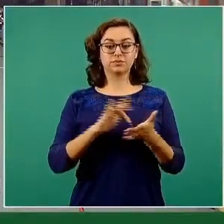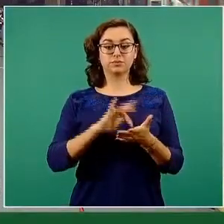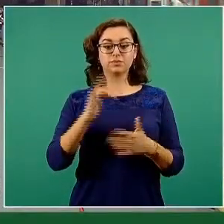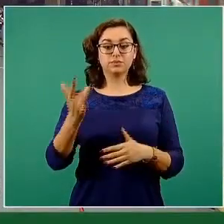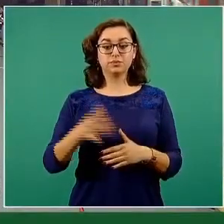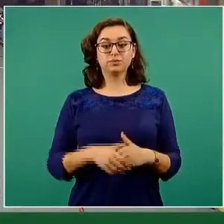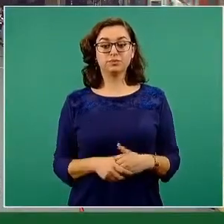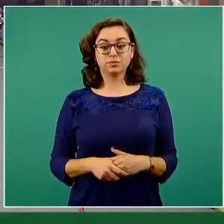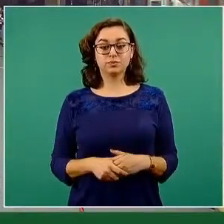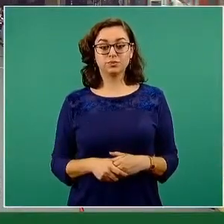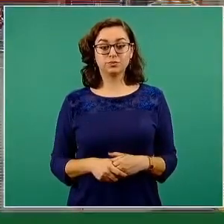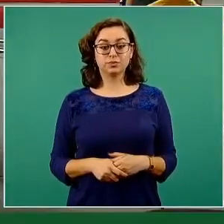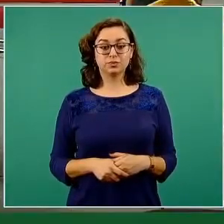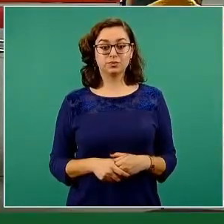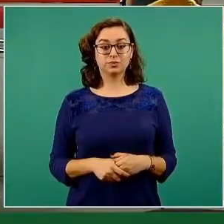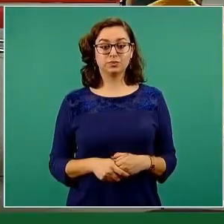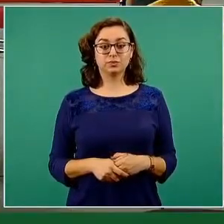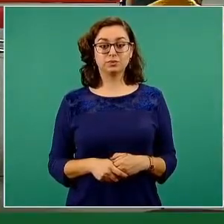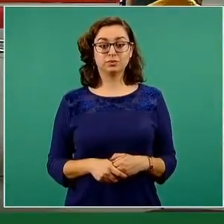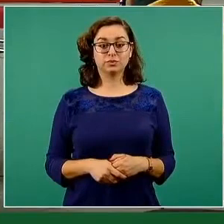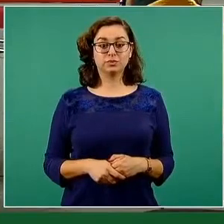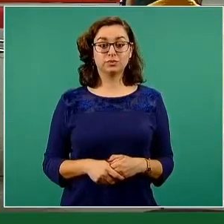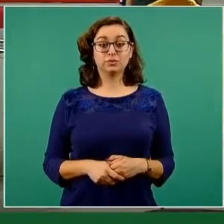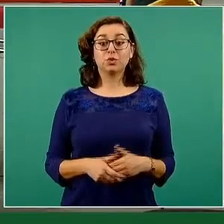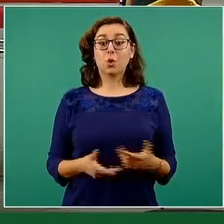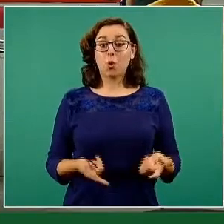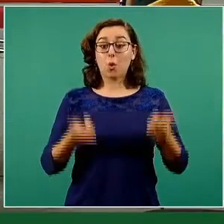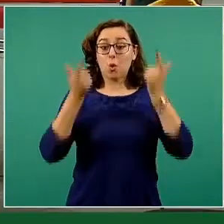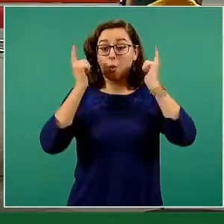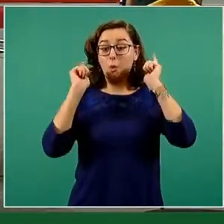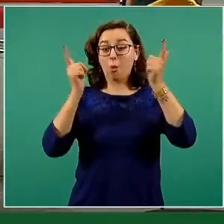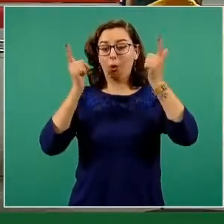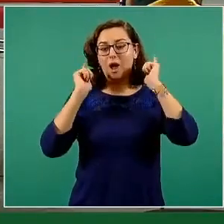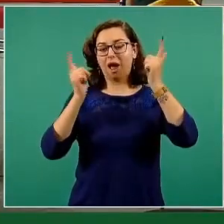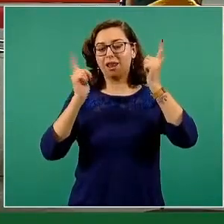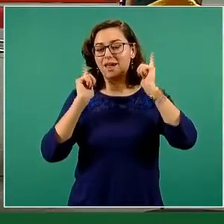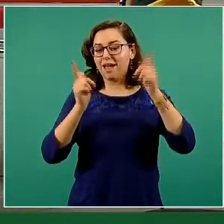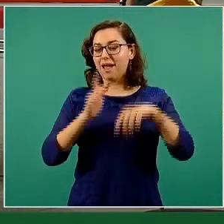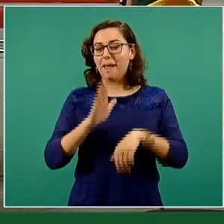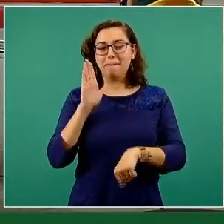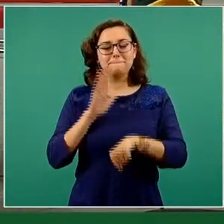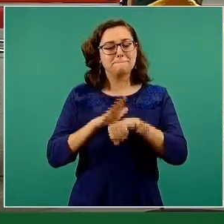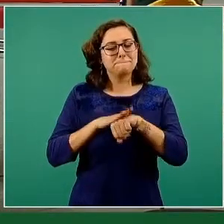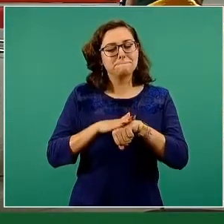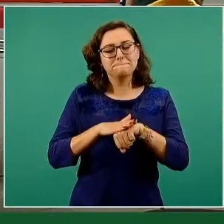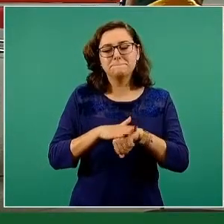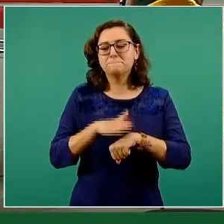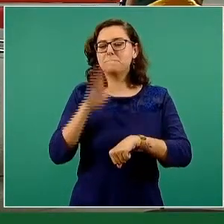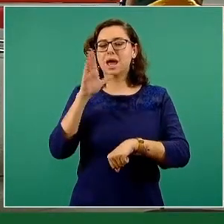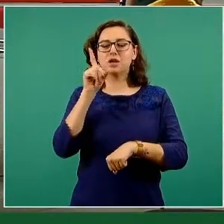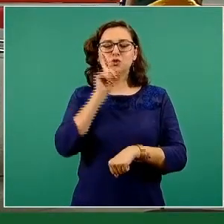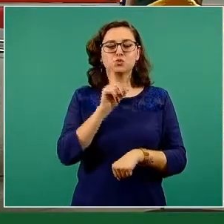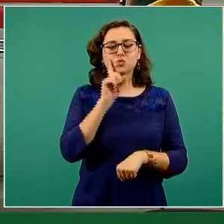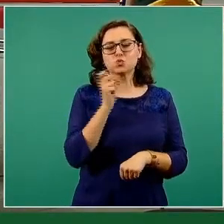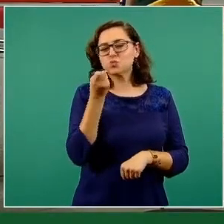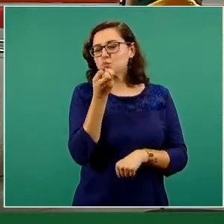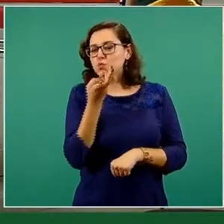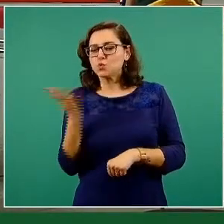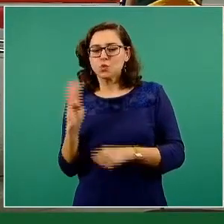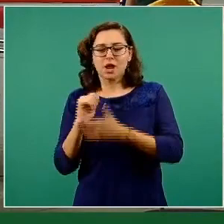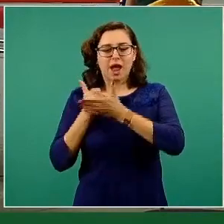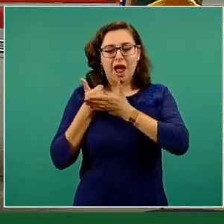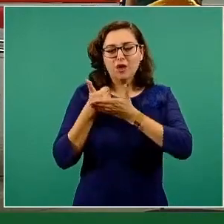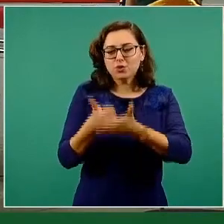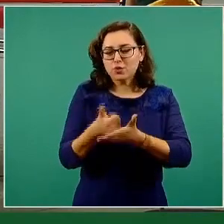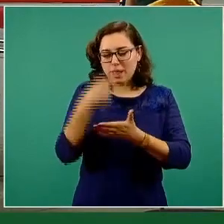que logremos ampliar la disponibilidad de parteras en México. Este es un modelo muy interesante.